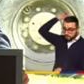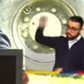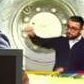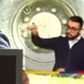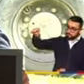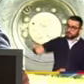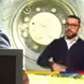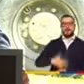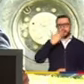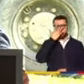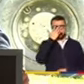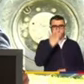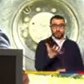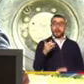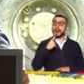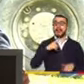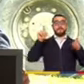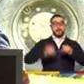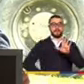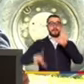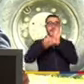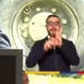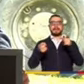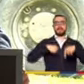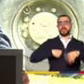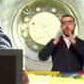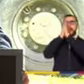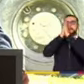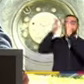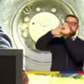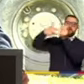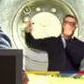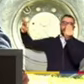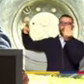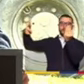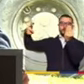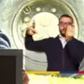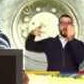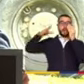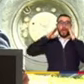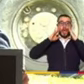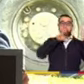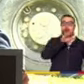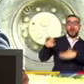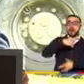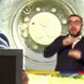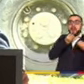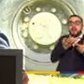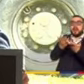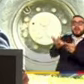porque al aprobarse esta ley, y le pido a la Corte Constitucional que no escuche los cantos de